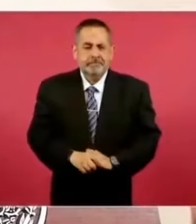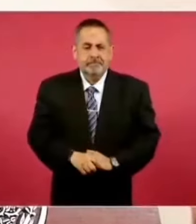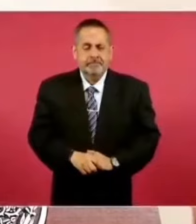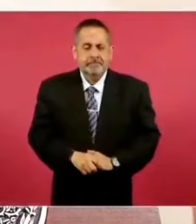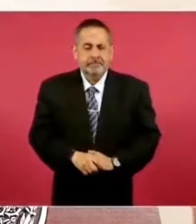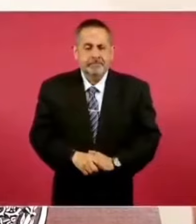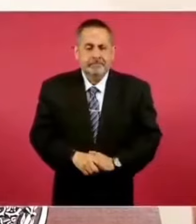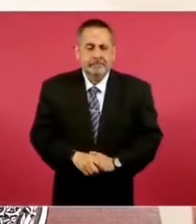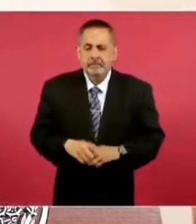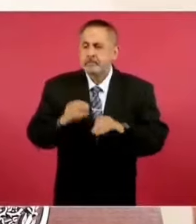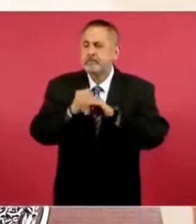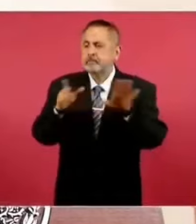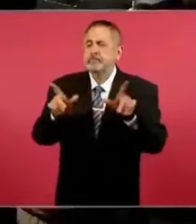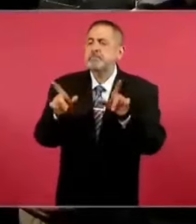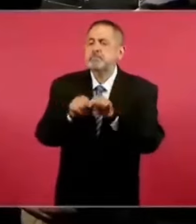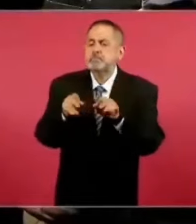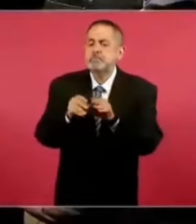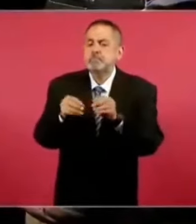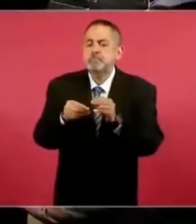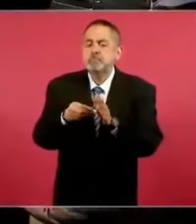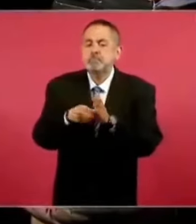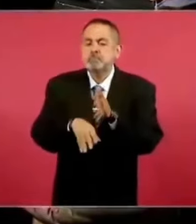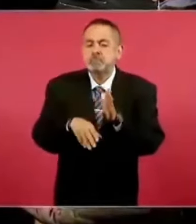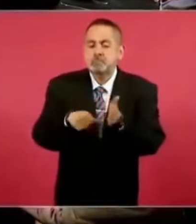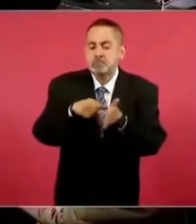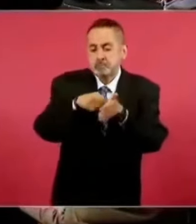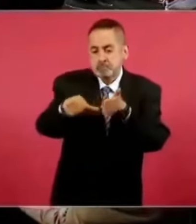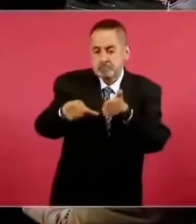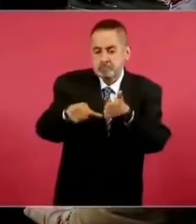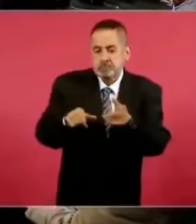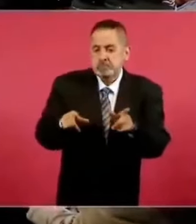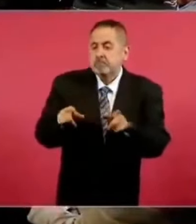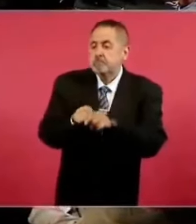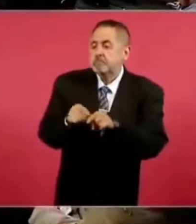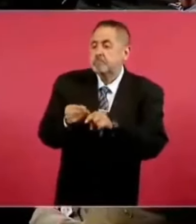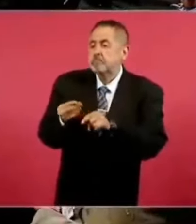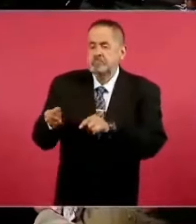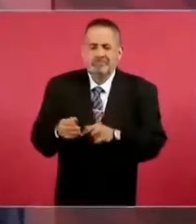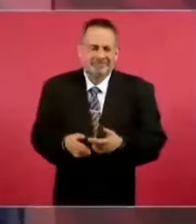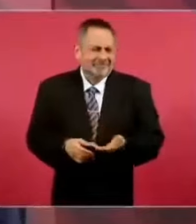Te informo nada más una parte. No,